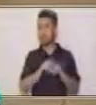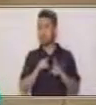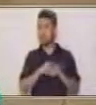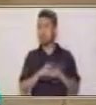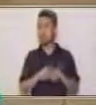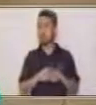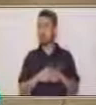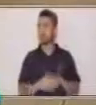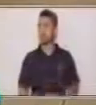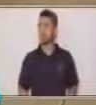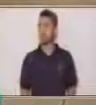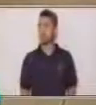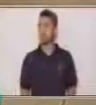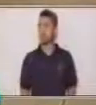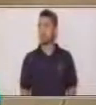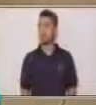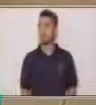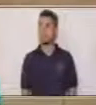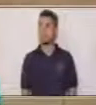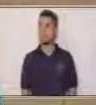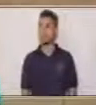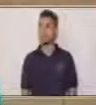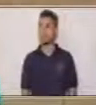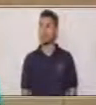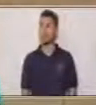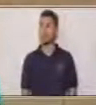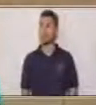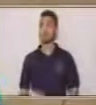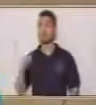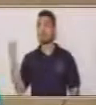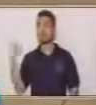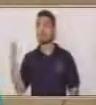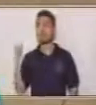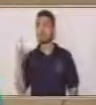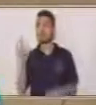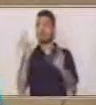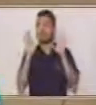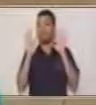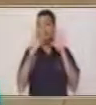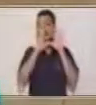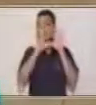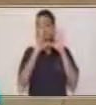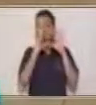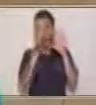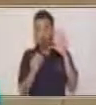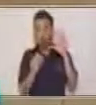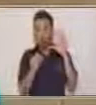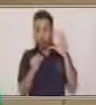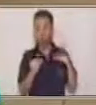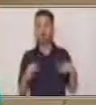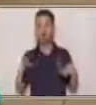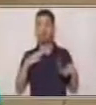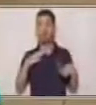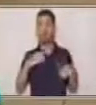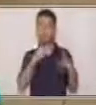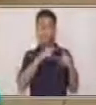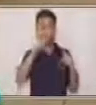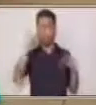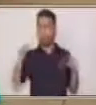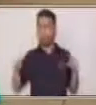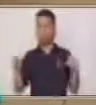¿Sí? A este triángulo le vamos a llamar triángulo isósceles, que tiene 2 lados iguales y uno